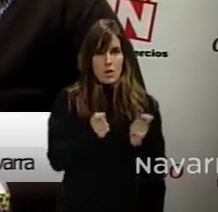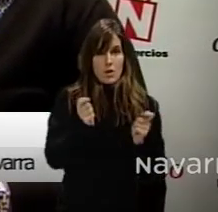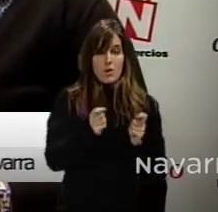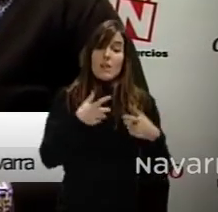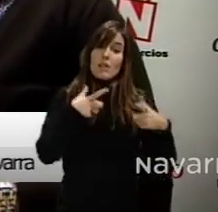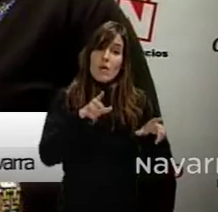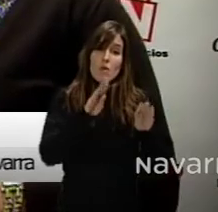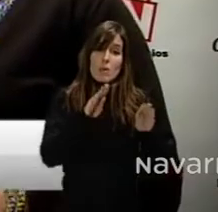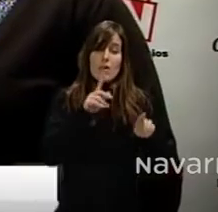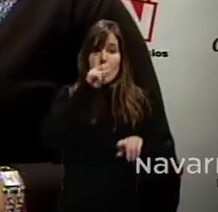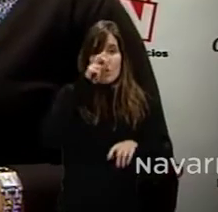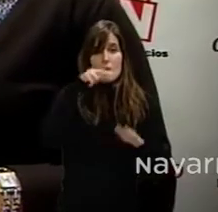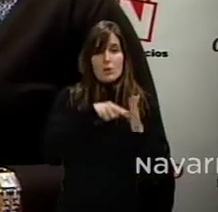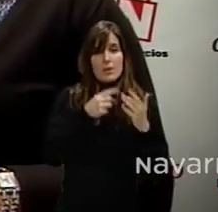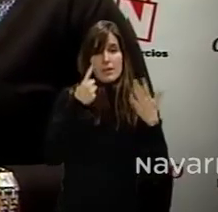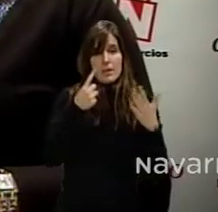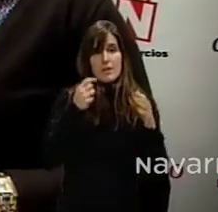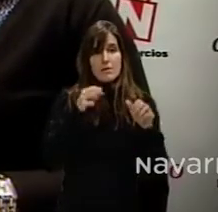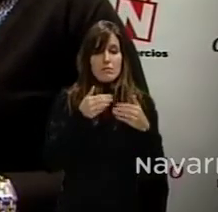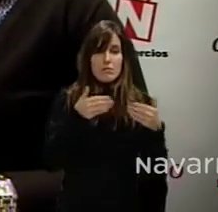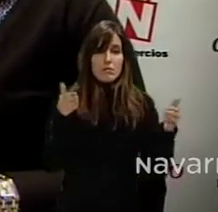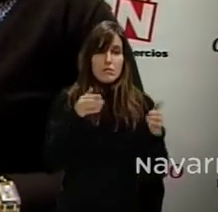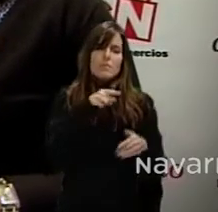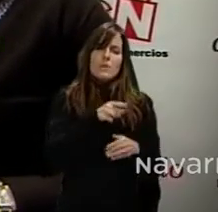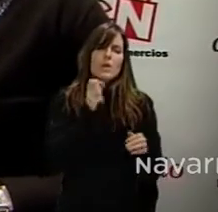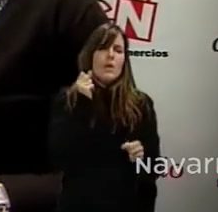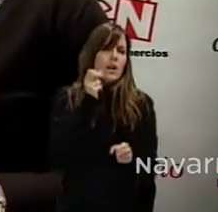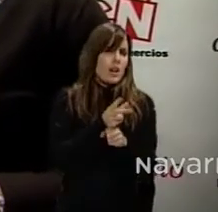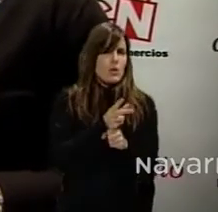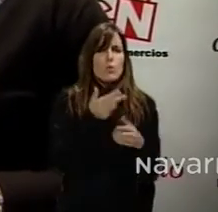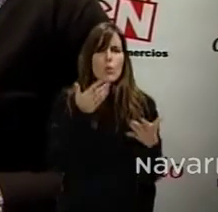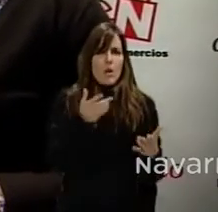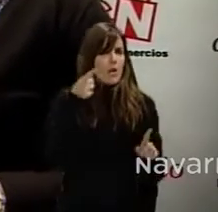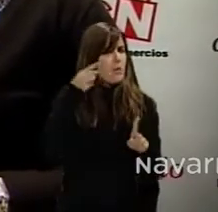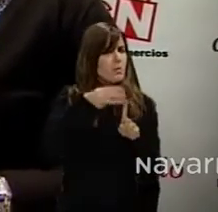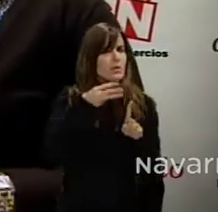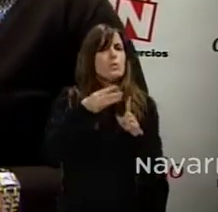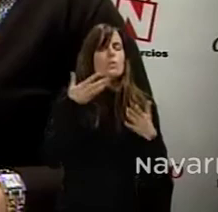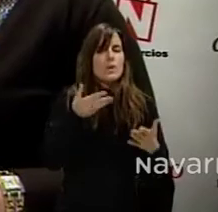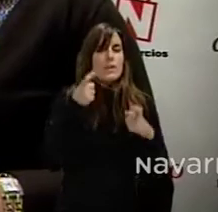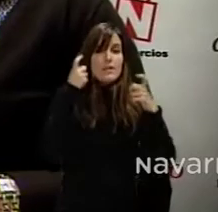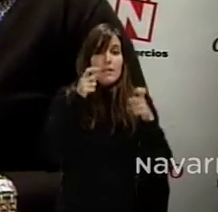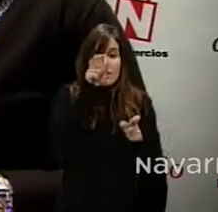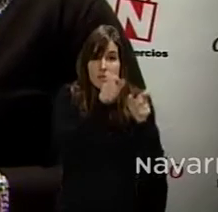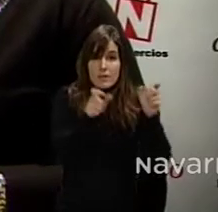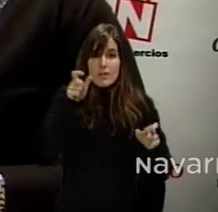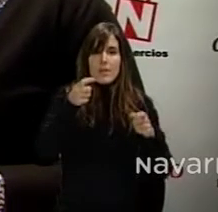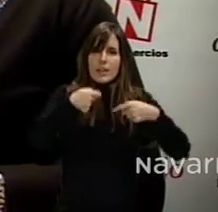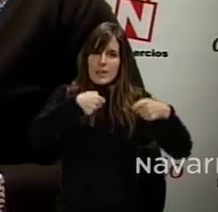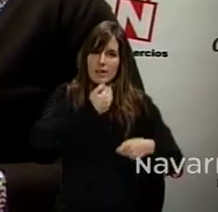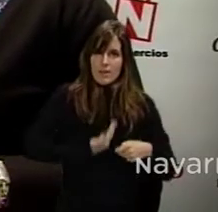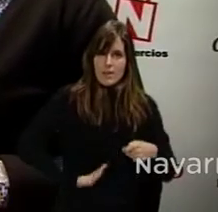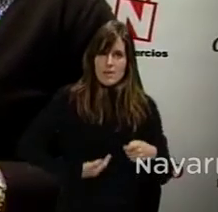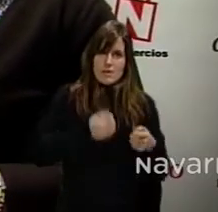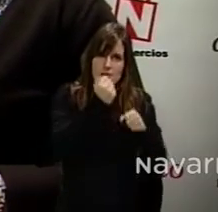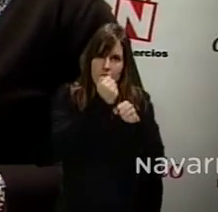el año 2006 con la misión o con el reto de fomentar o mejorar la profesionalización de